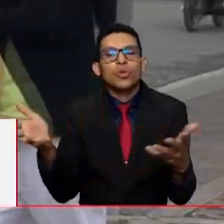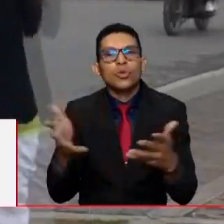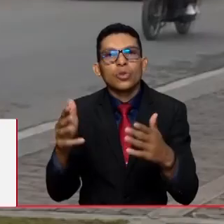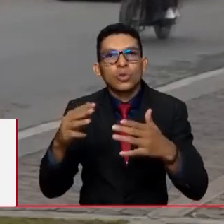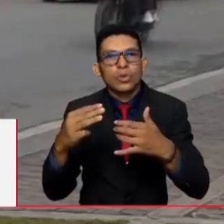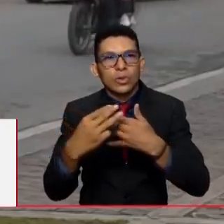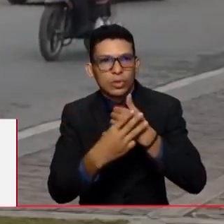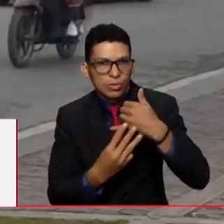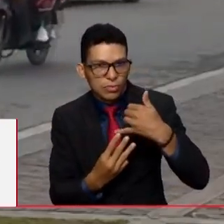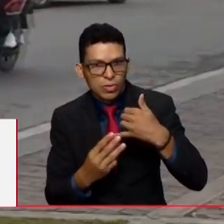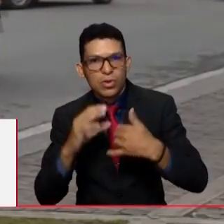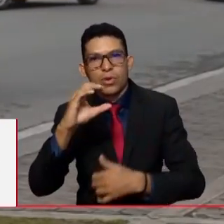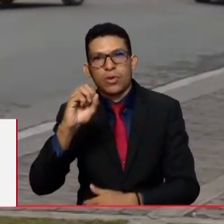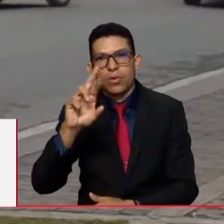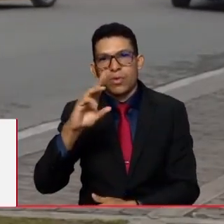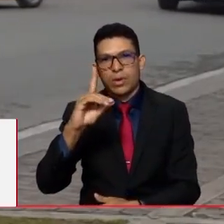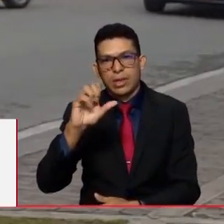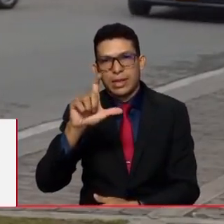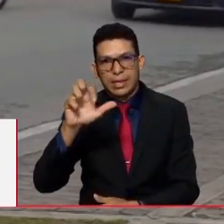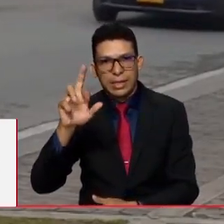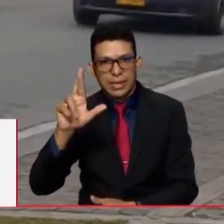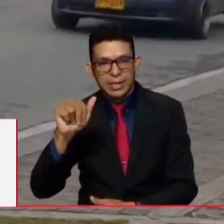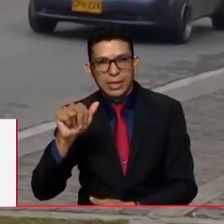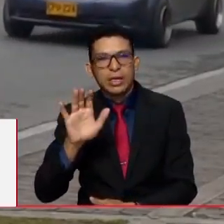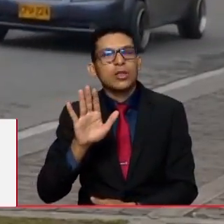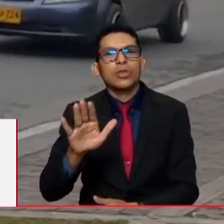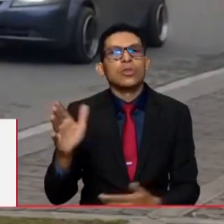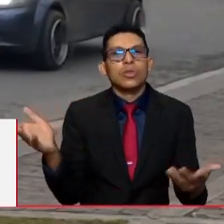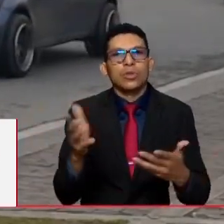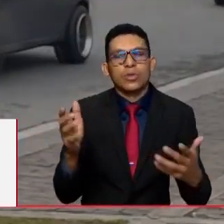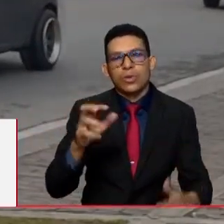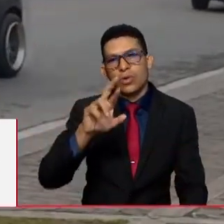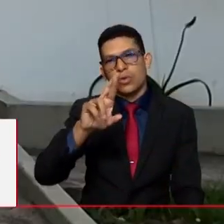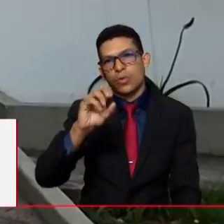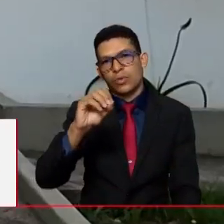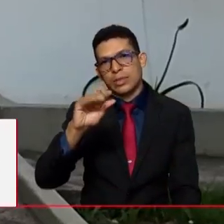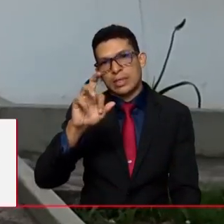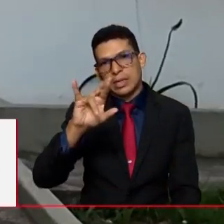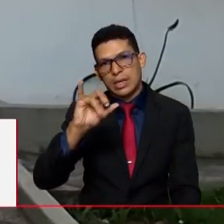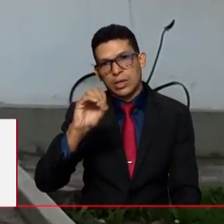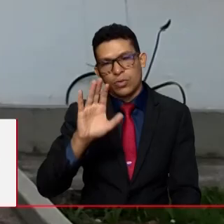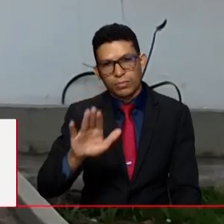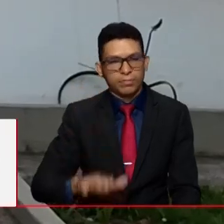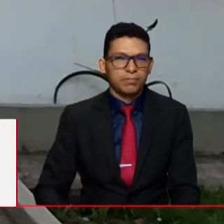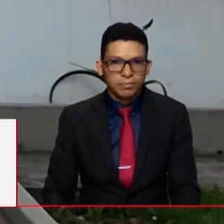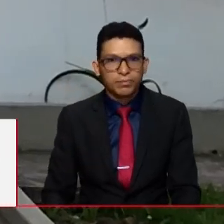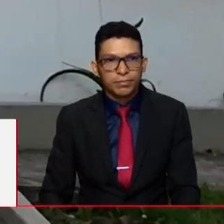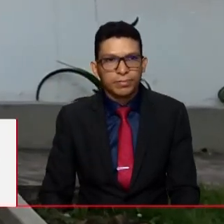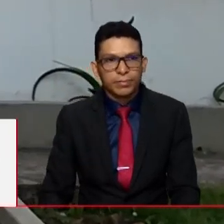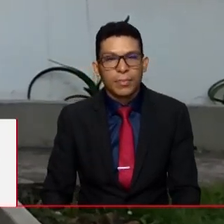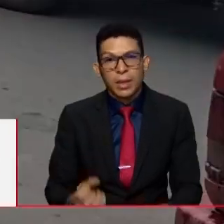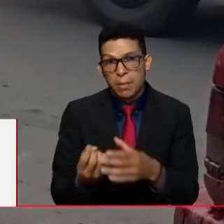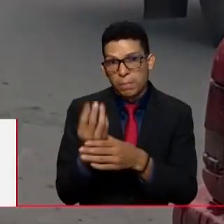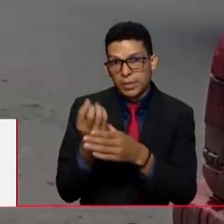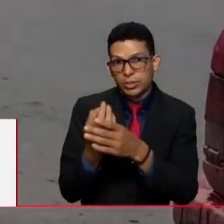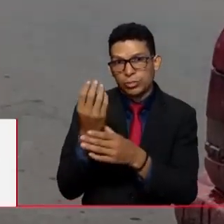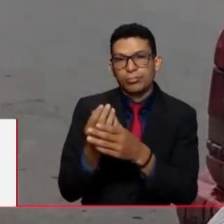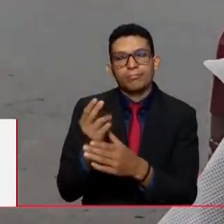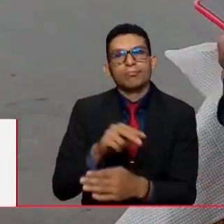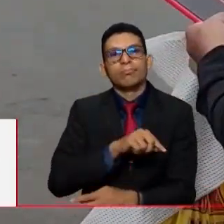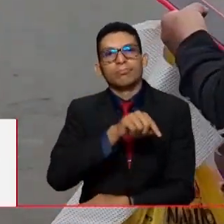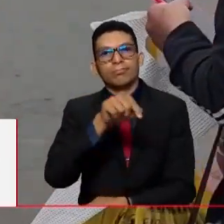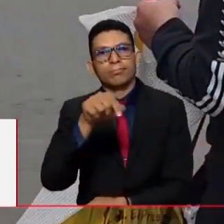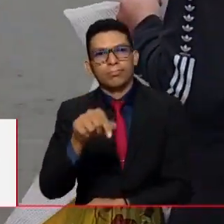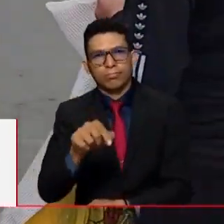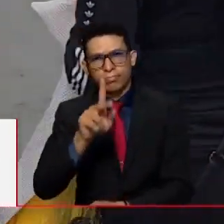cordillera, en los límites entre los municipios de Leyva y El Rosario. Llegaron a Pasto a reclamar los cuerpos y a defender la honra de